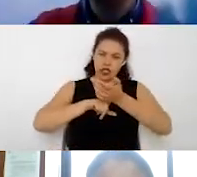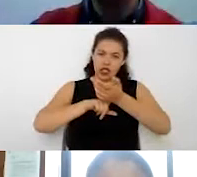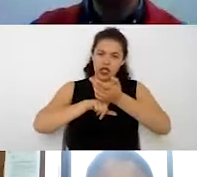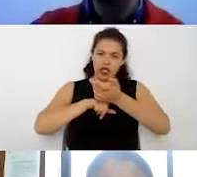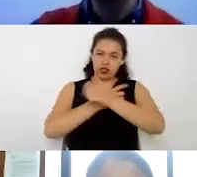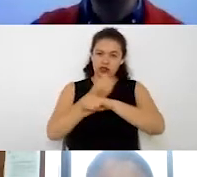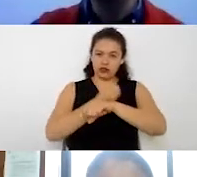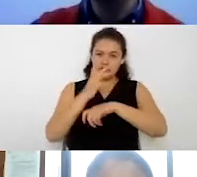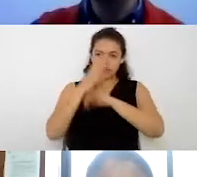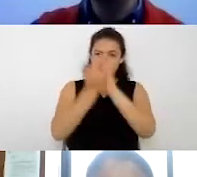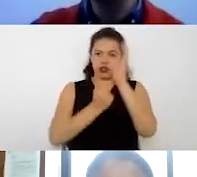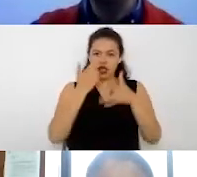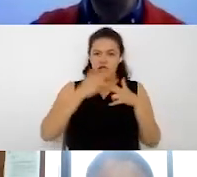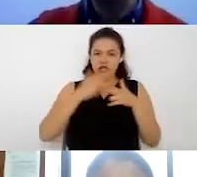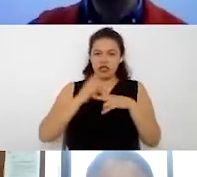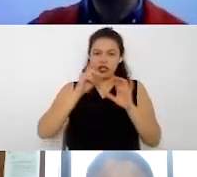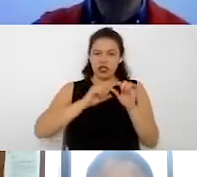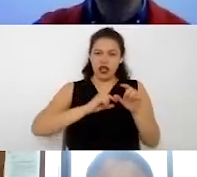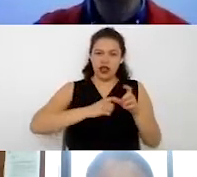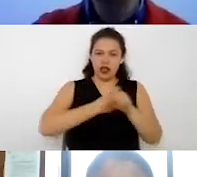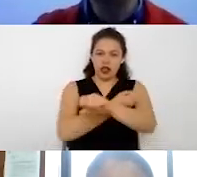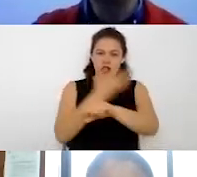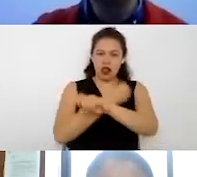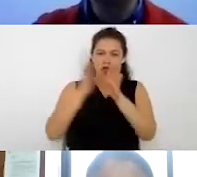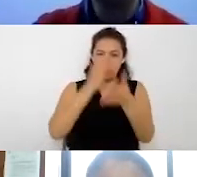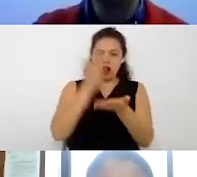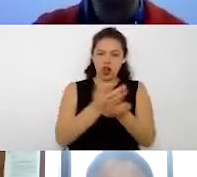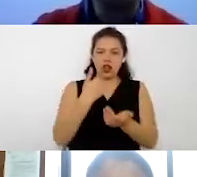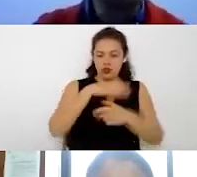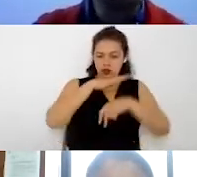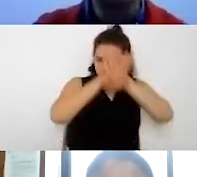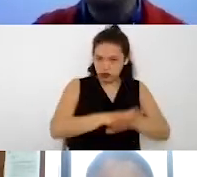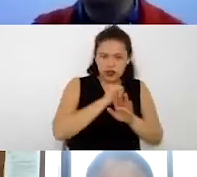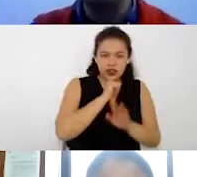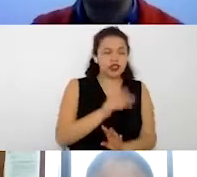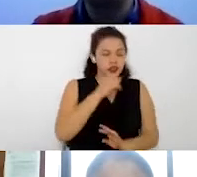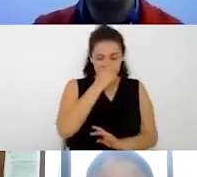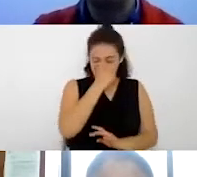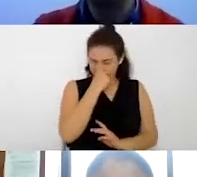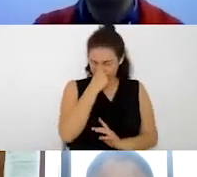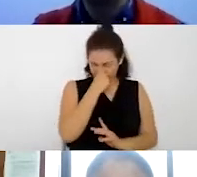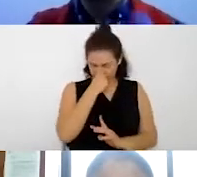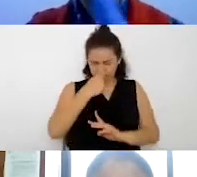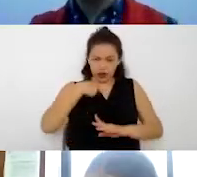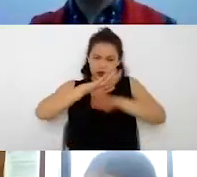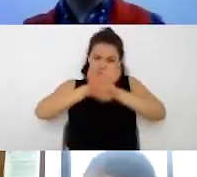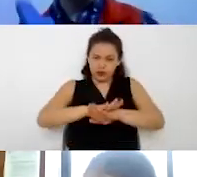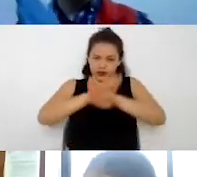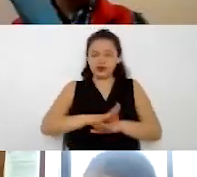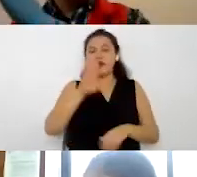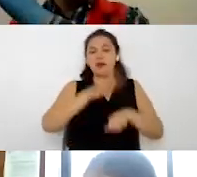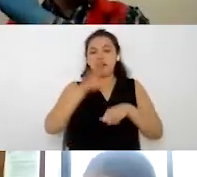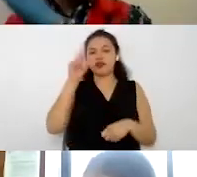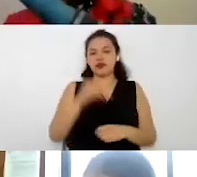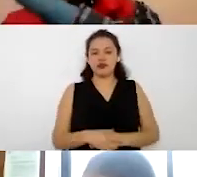ya el flujo sanguíneo se corta, hasta ahí voy a dejar la presión, no voy a presionar de más, ¿ok? ¿Por qué?